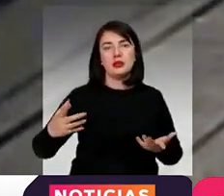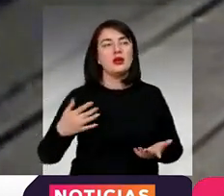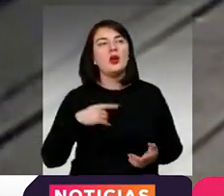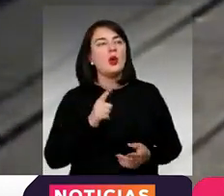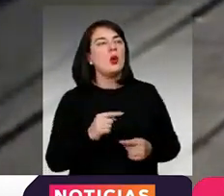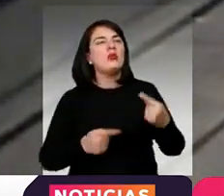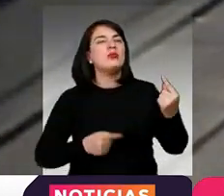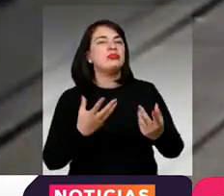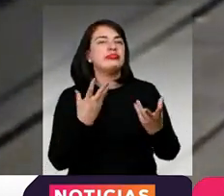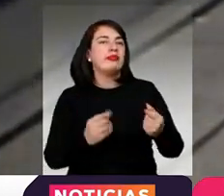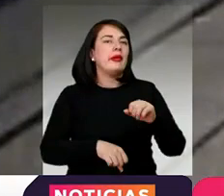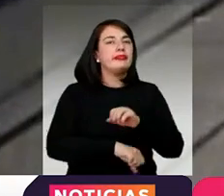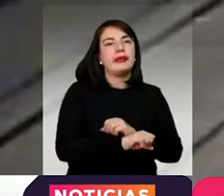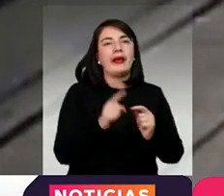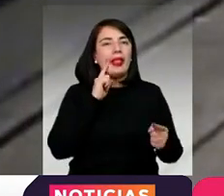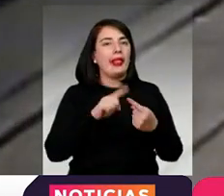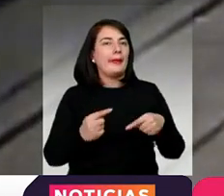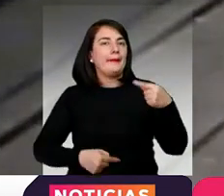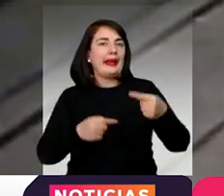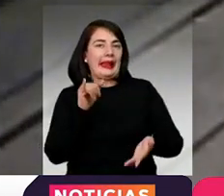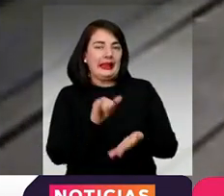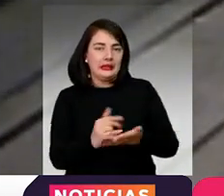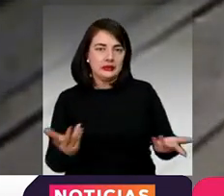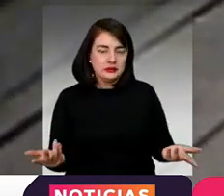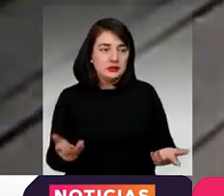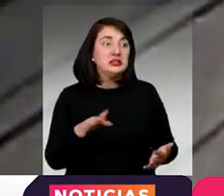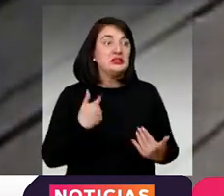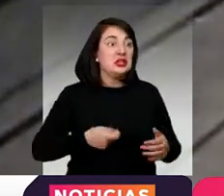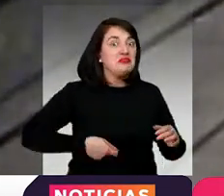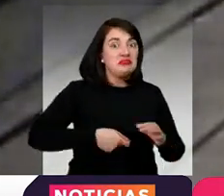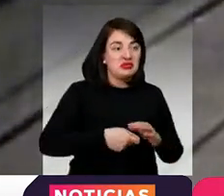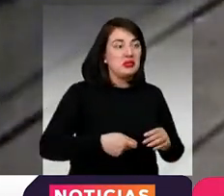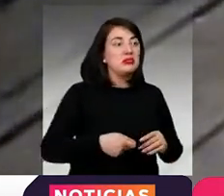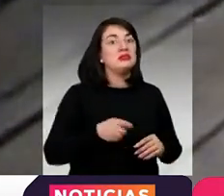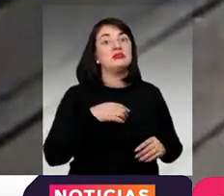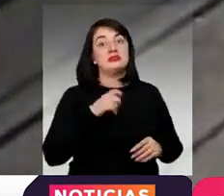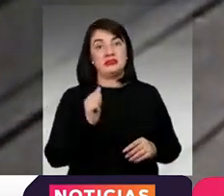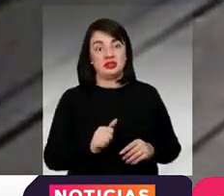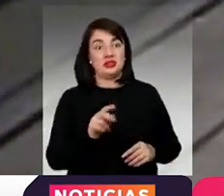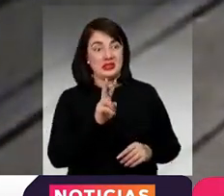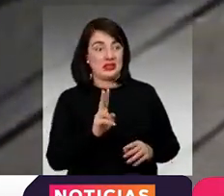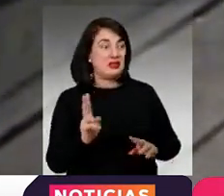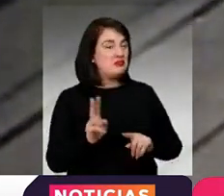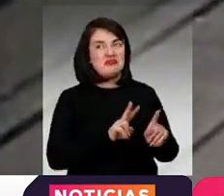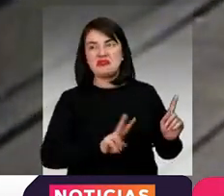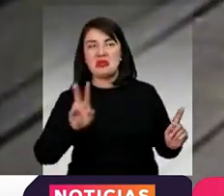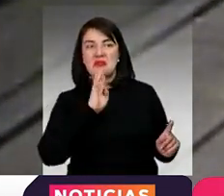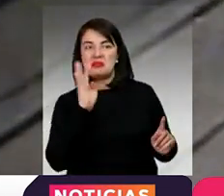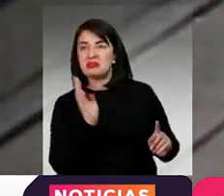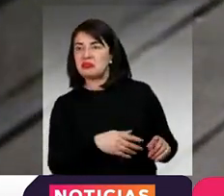rivalidad entre hinchas. Asimismo, se conoció que luego del ataque, Aldila y el señalado autor material huyeron y se ocultaron en una vivienda.